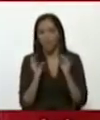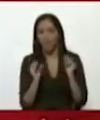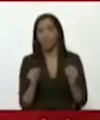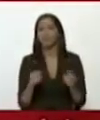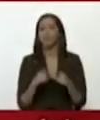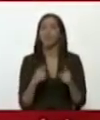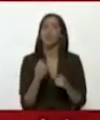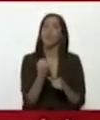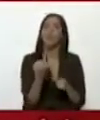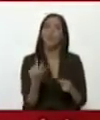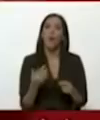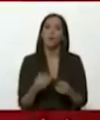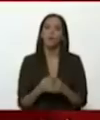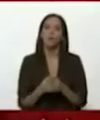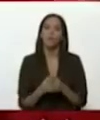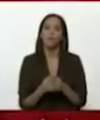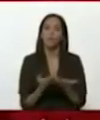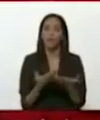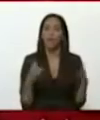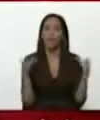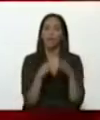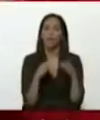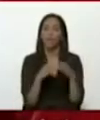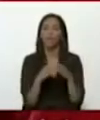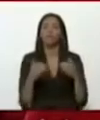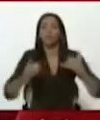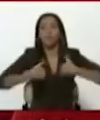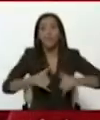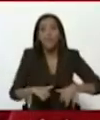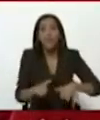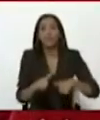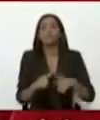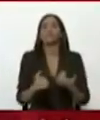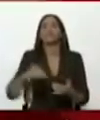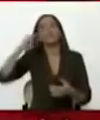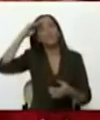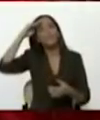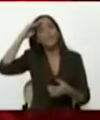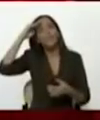entra por cada promoción, que son hijos de estos militares